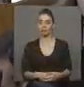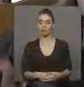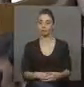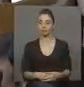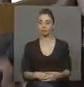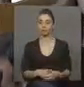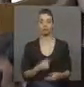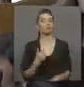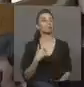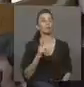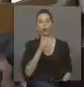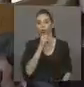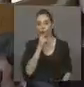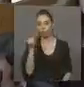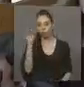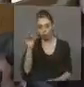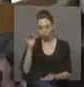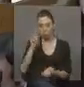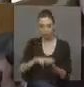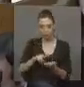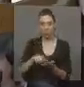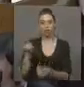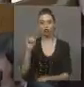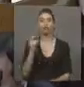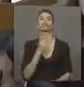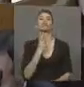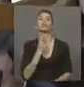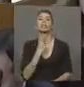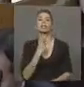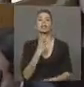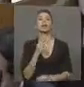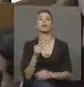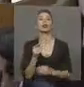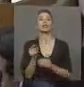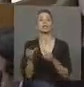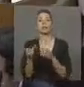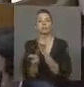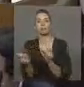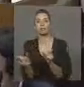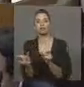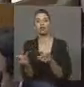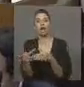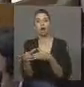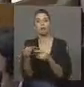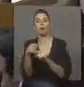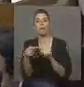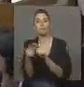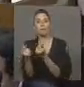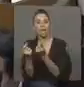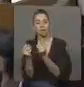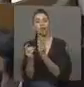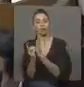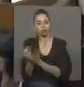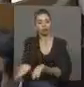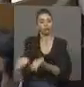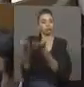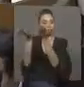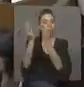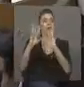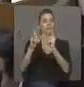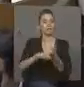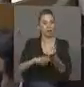Yo no dudo de su genuino interés por el progreso de la clase media, el avance de las